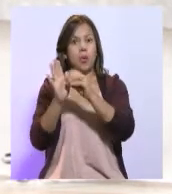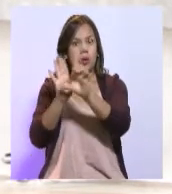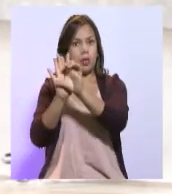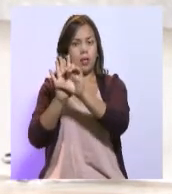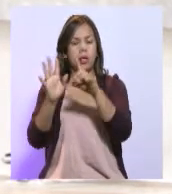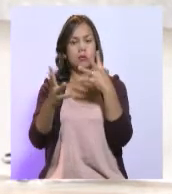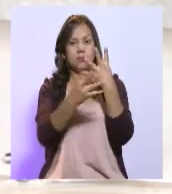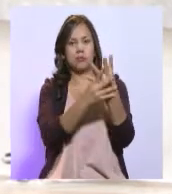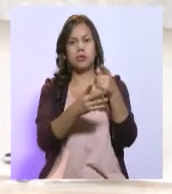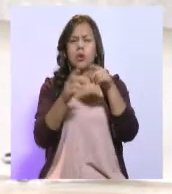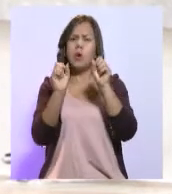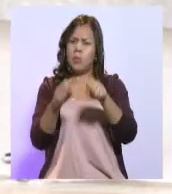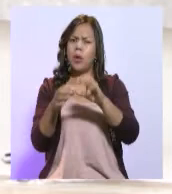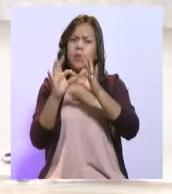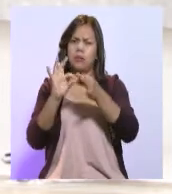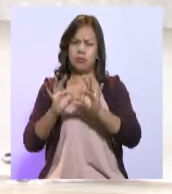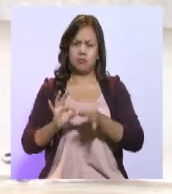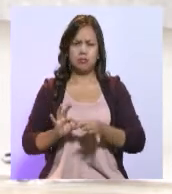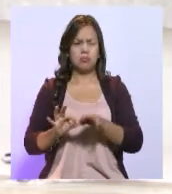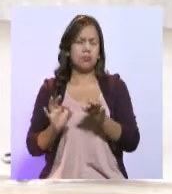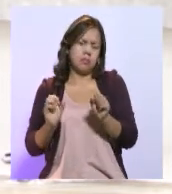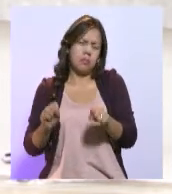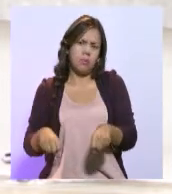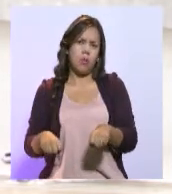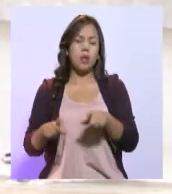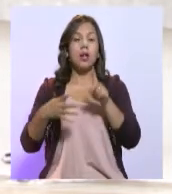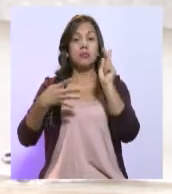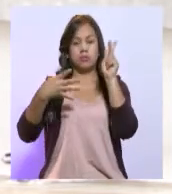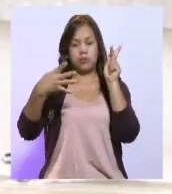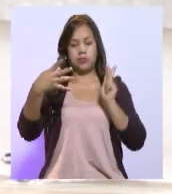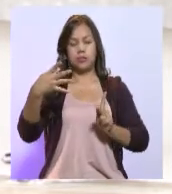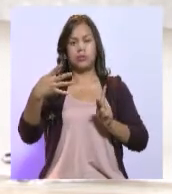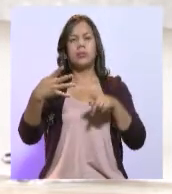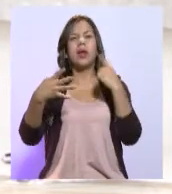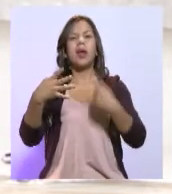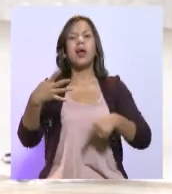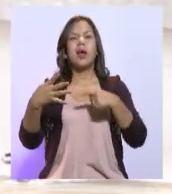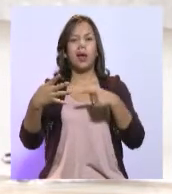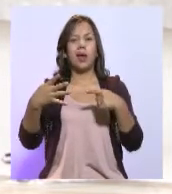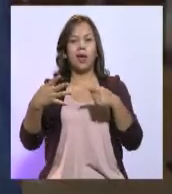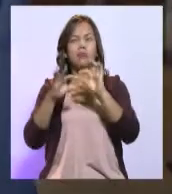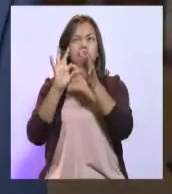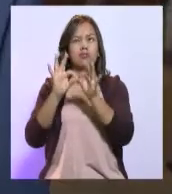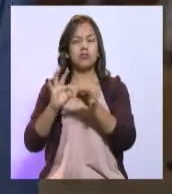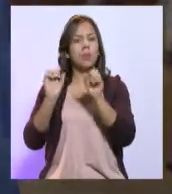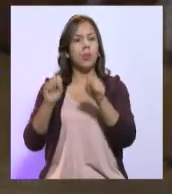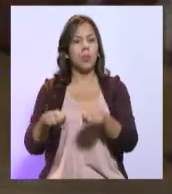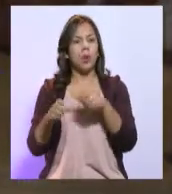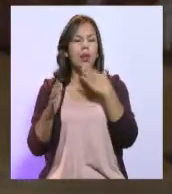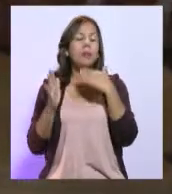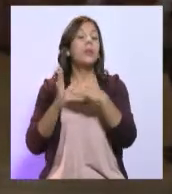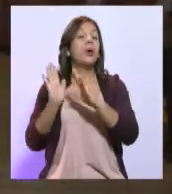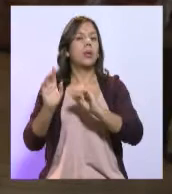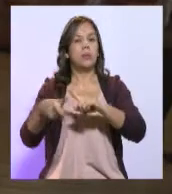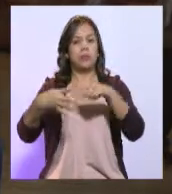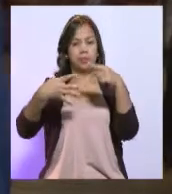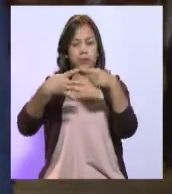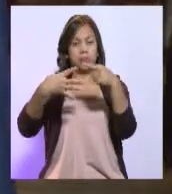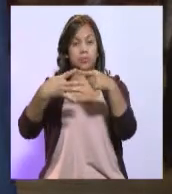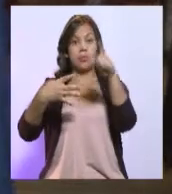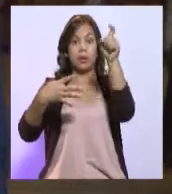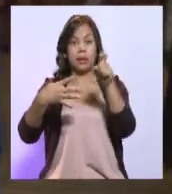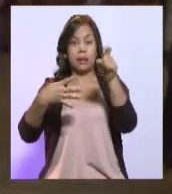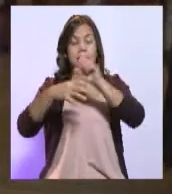es perfectible y detalló cuáles son las aristas en las que giran estas perfecciones. En primer lugar, la necesidad de